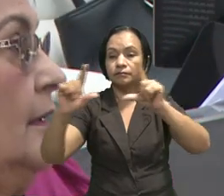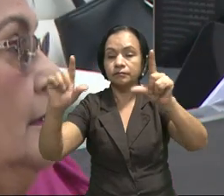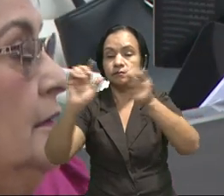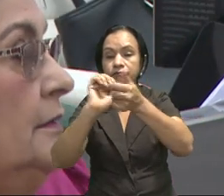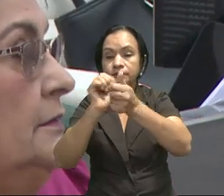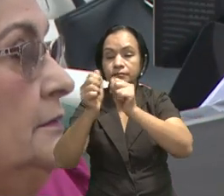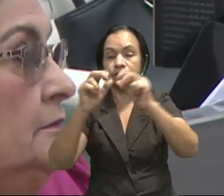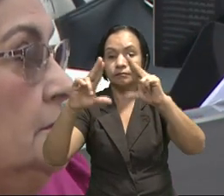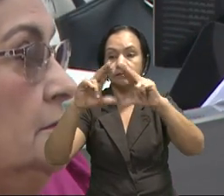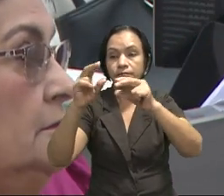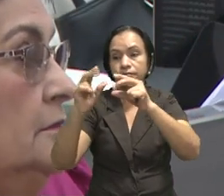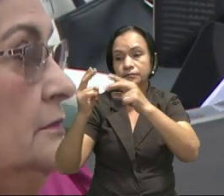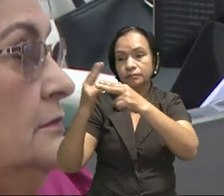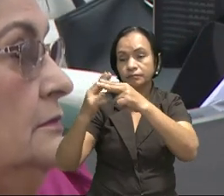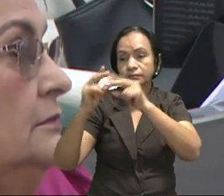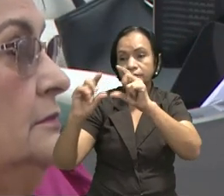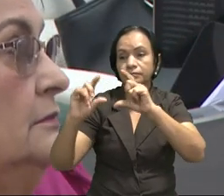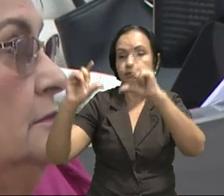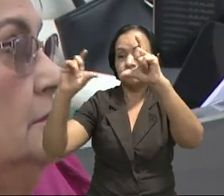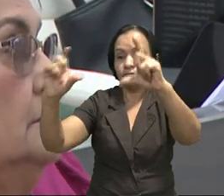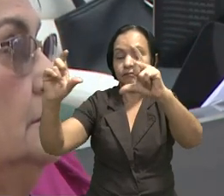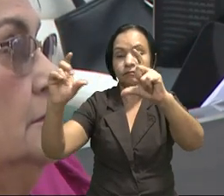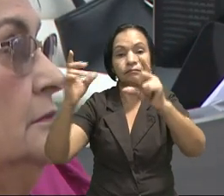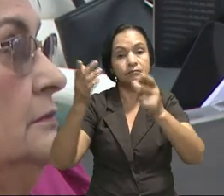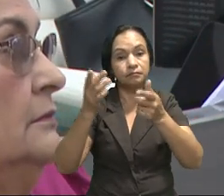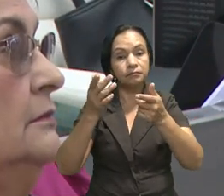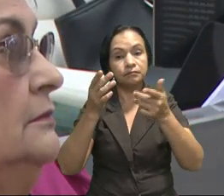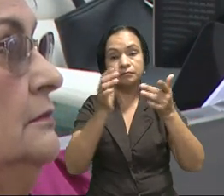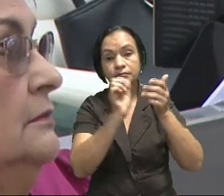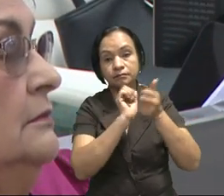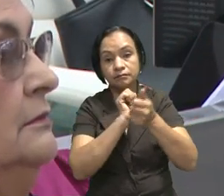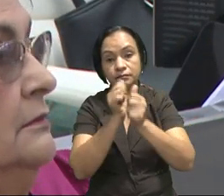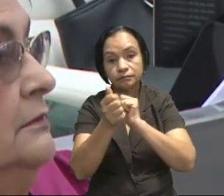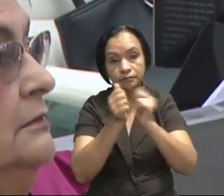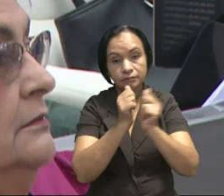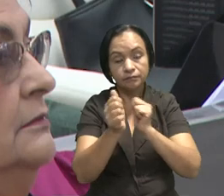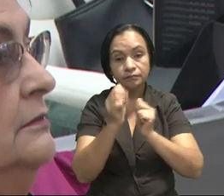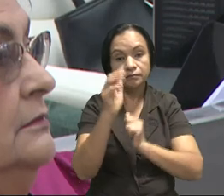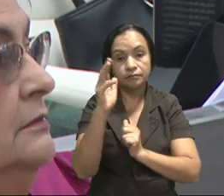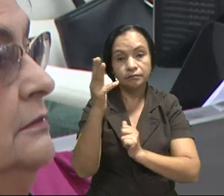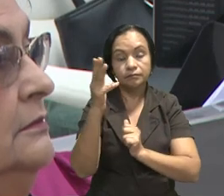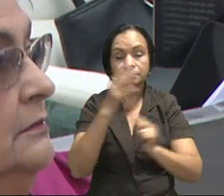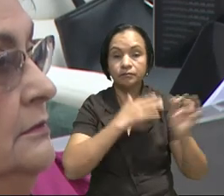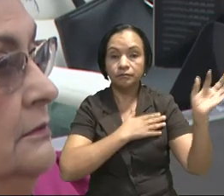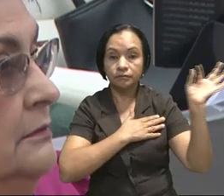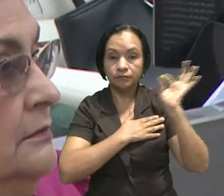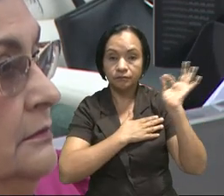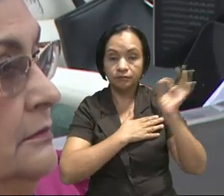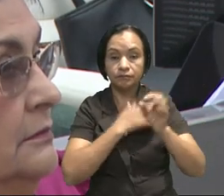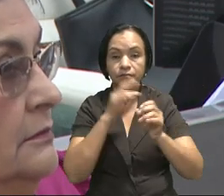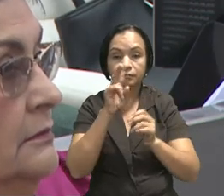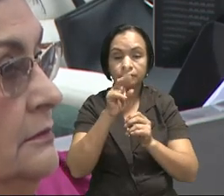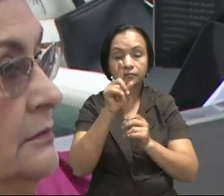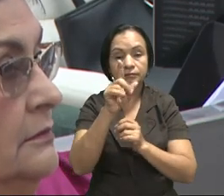Deporte Nicaragüense, donde fue exaltado atleta el 9 de febrero del